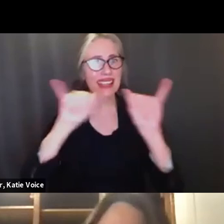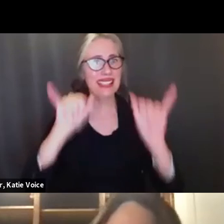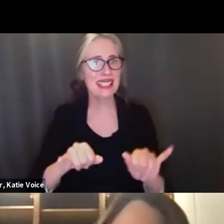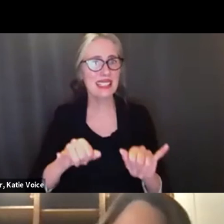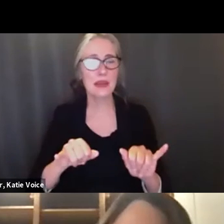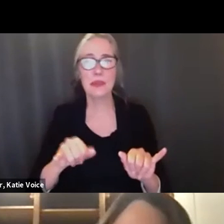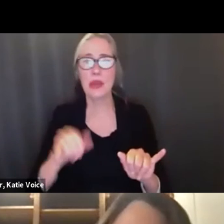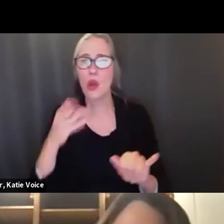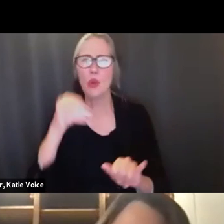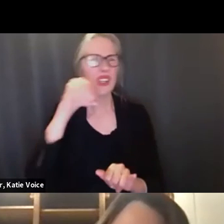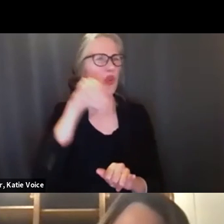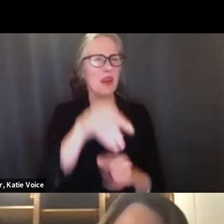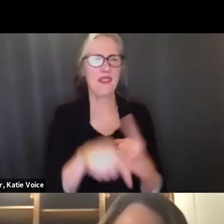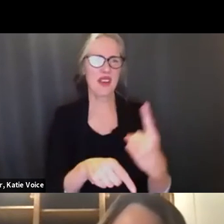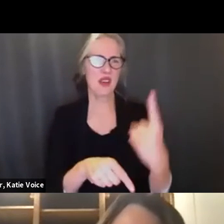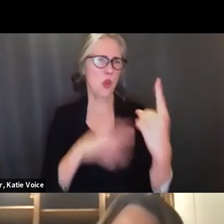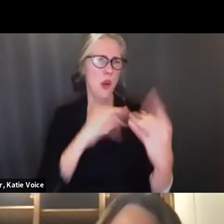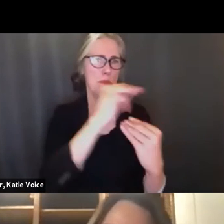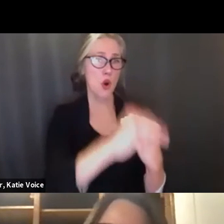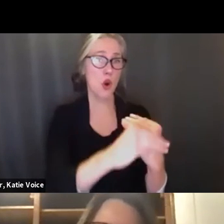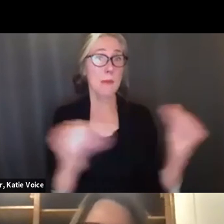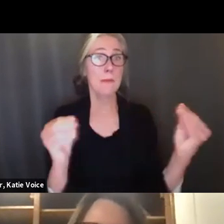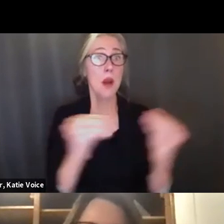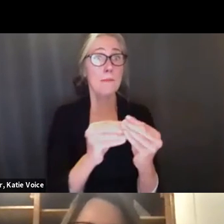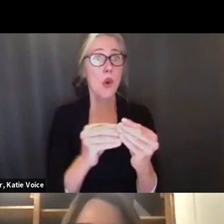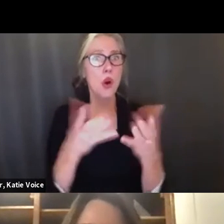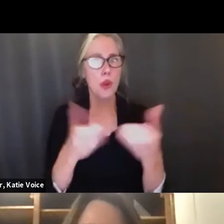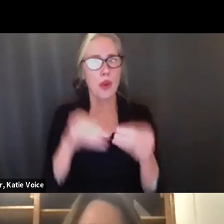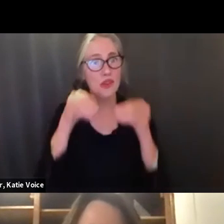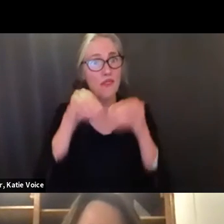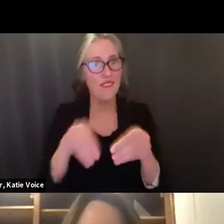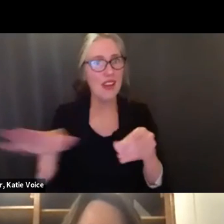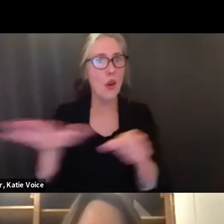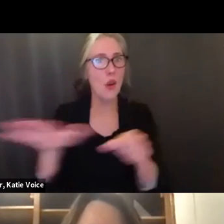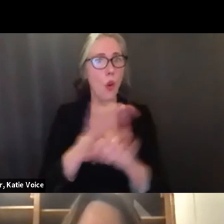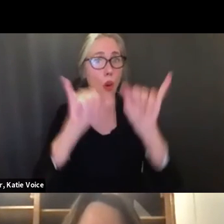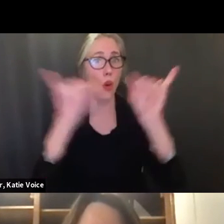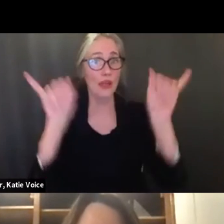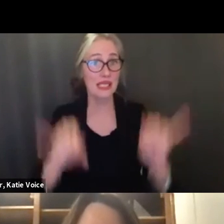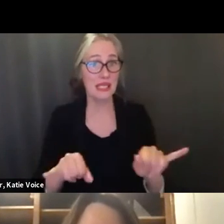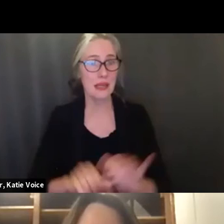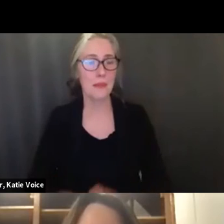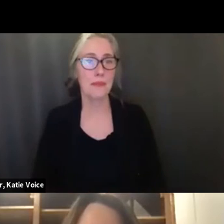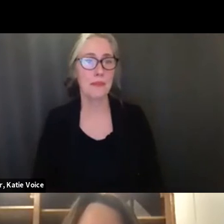en lugar de financiar cualquier programa en particular.